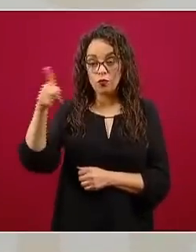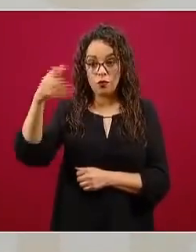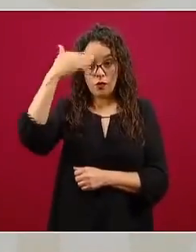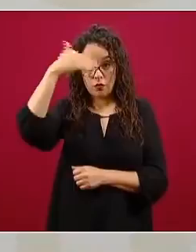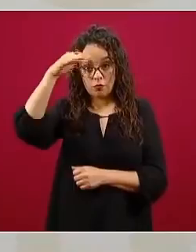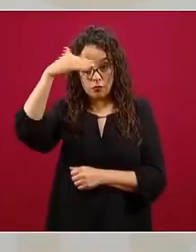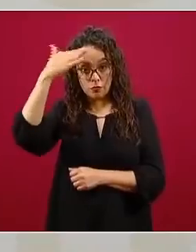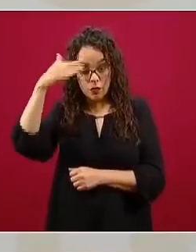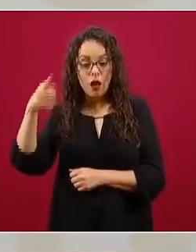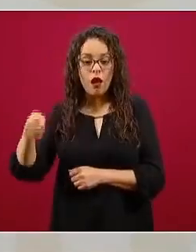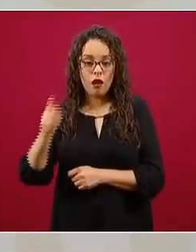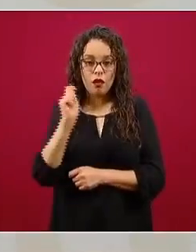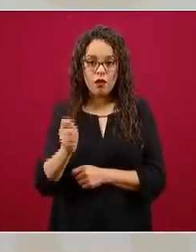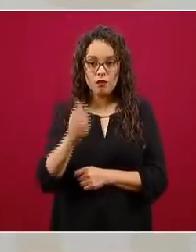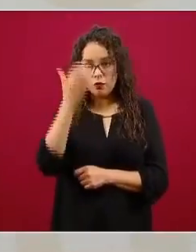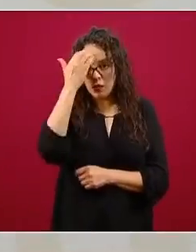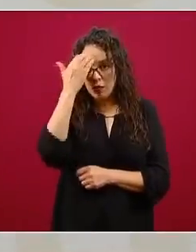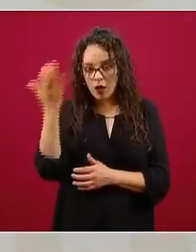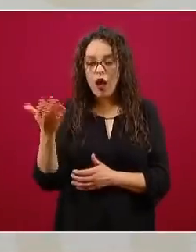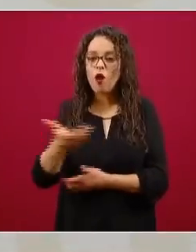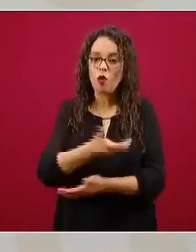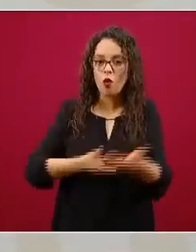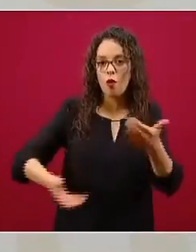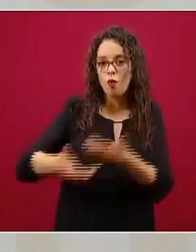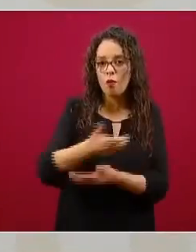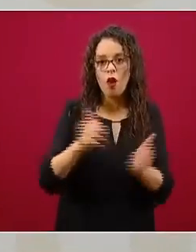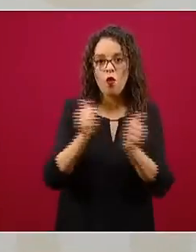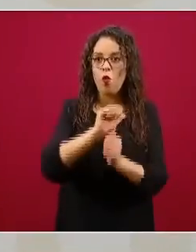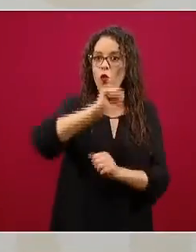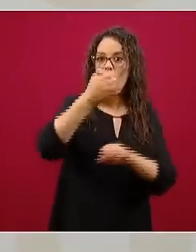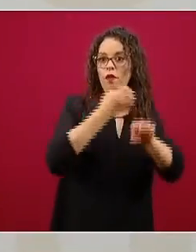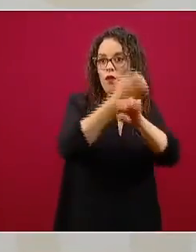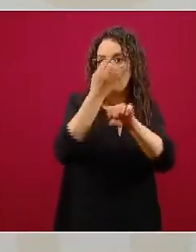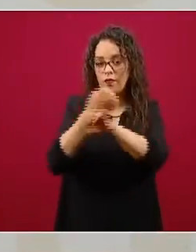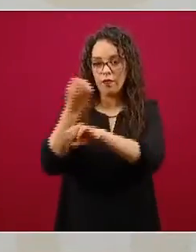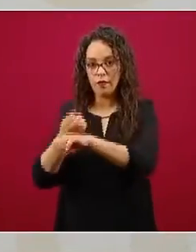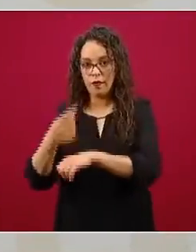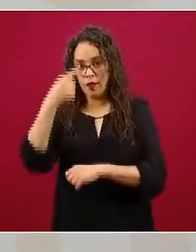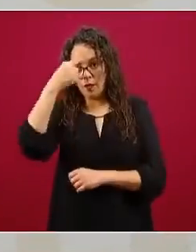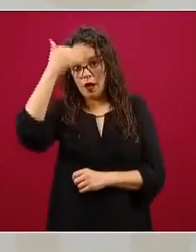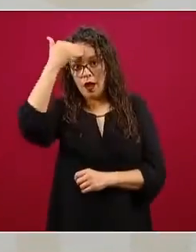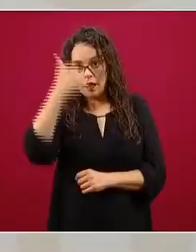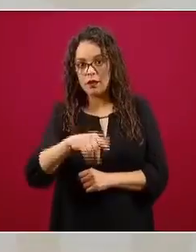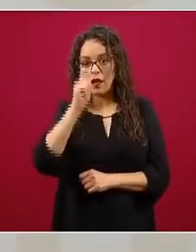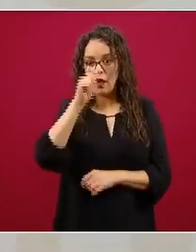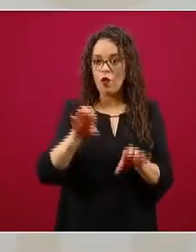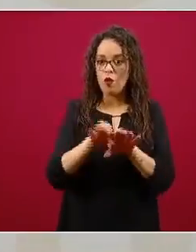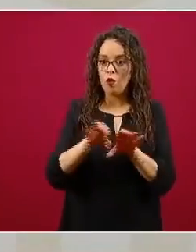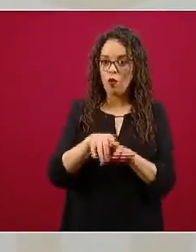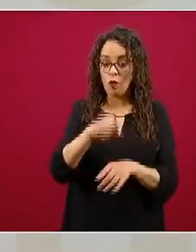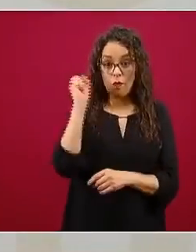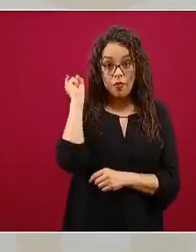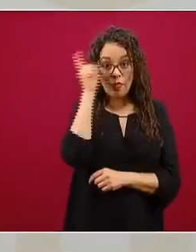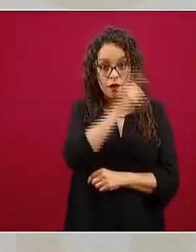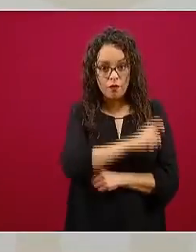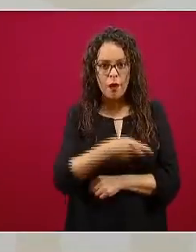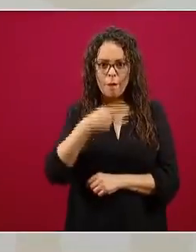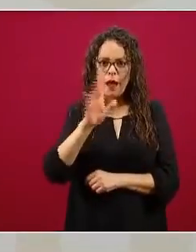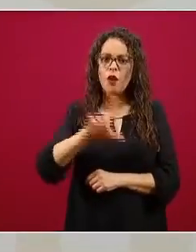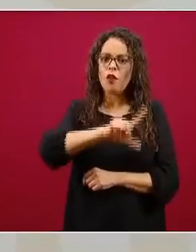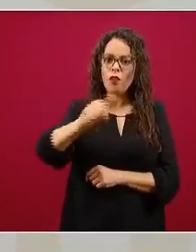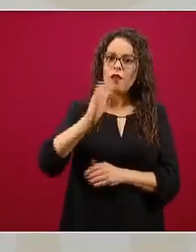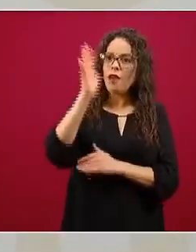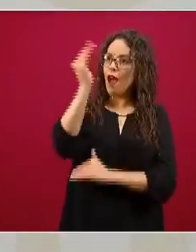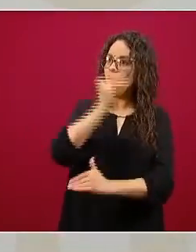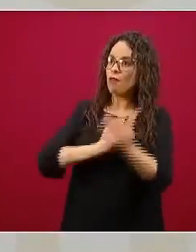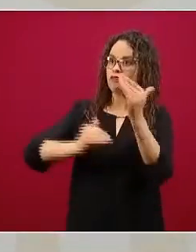demás entidades federativas, poder encontrar cuáles son los elementos críticos de éxito y en su momento aquellos que sean replicables en otras entidades